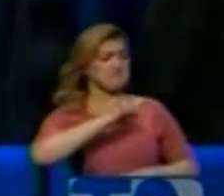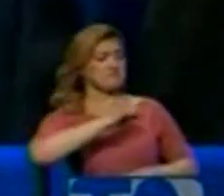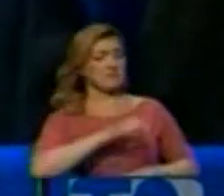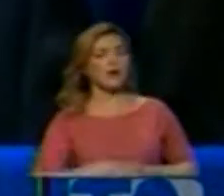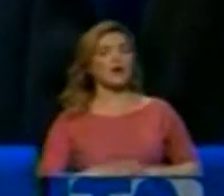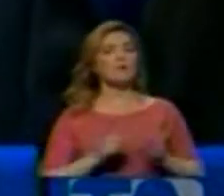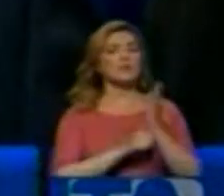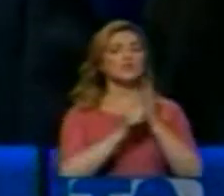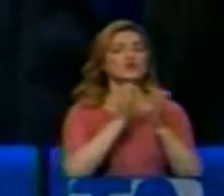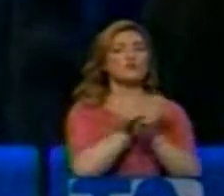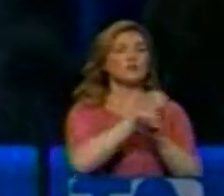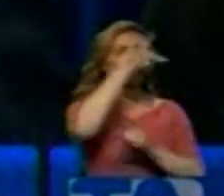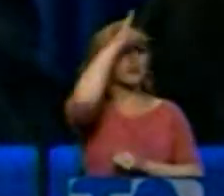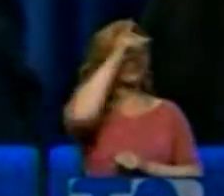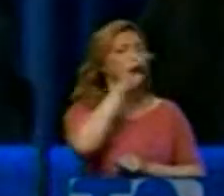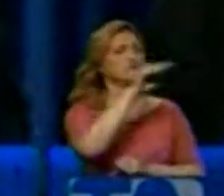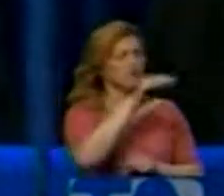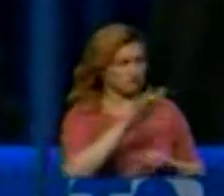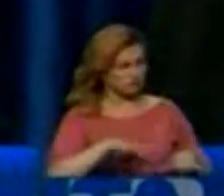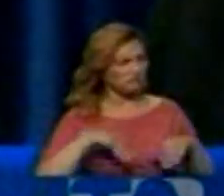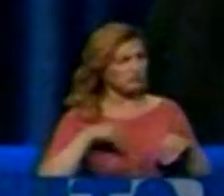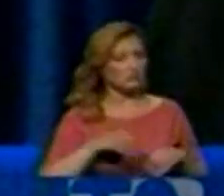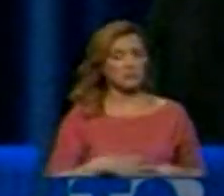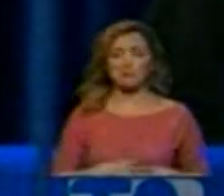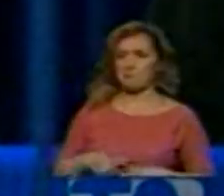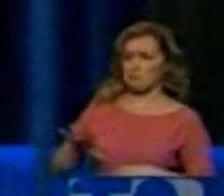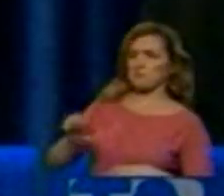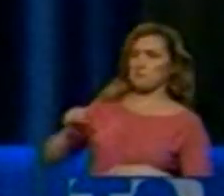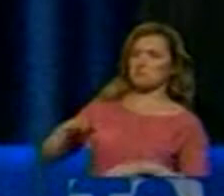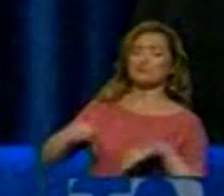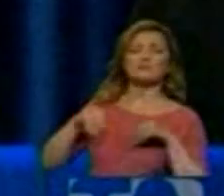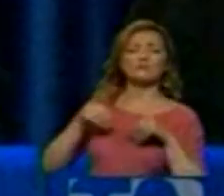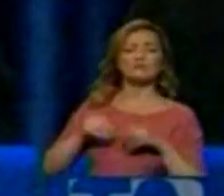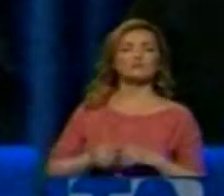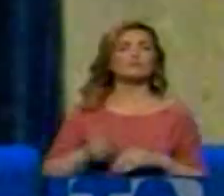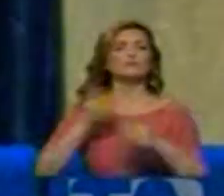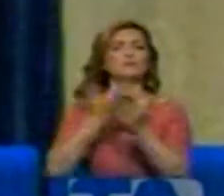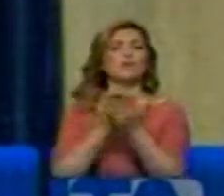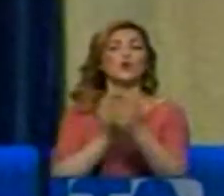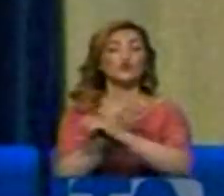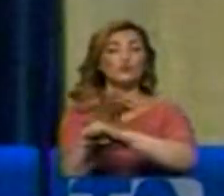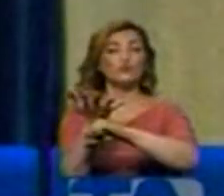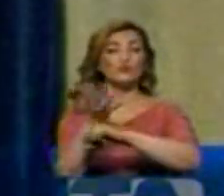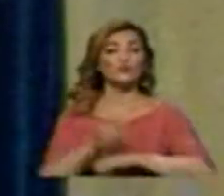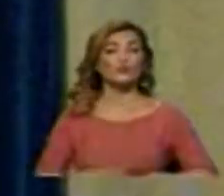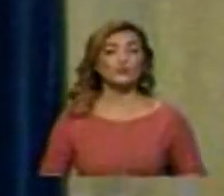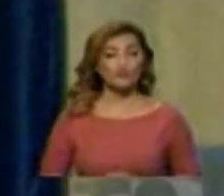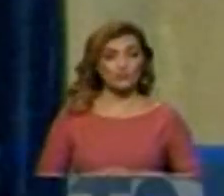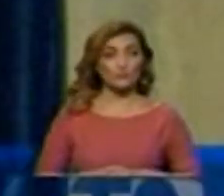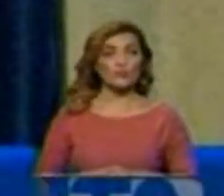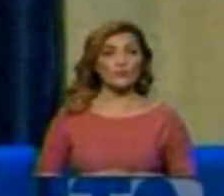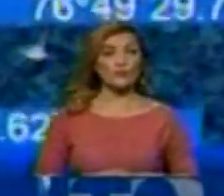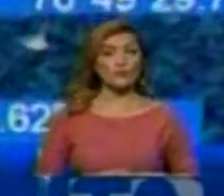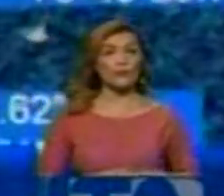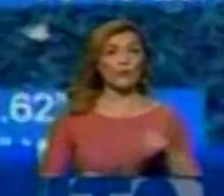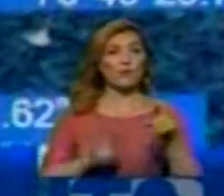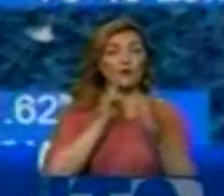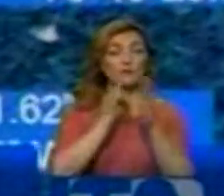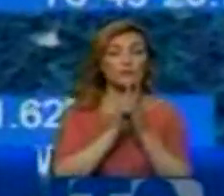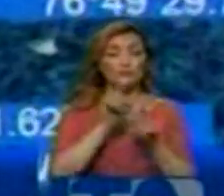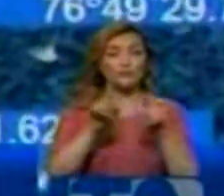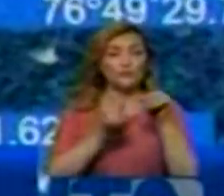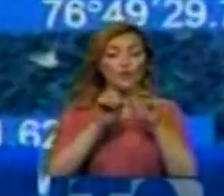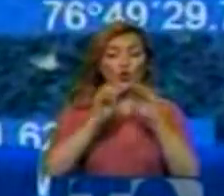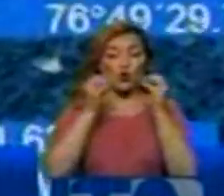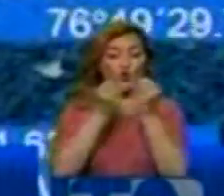Perú. Por consiguiente, es una propuesta, una recomendación. De otro lado, y frente a denuncias de una